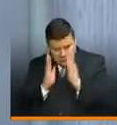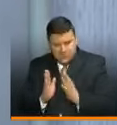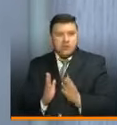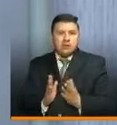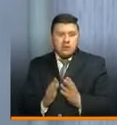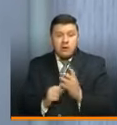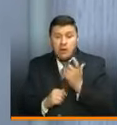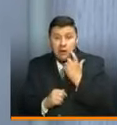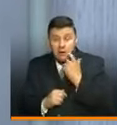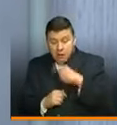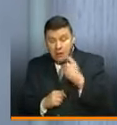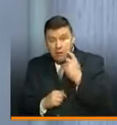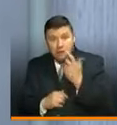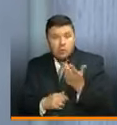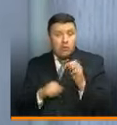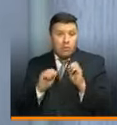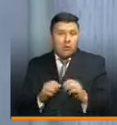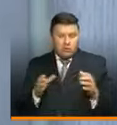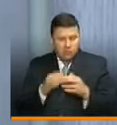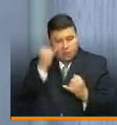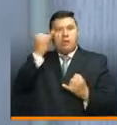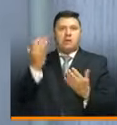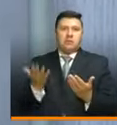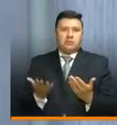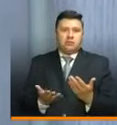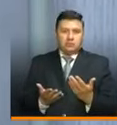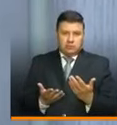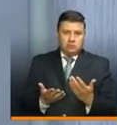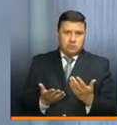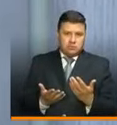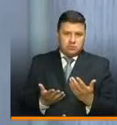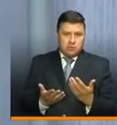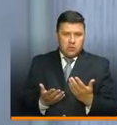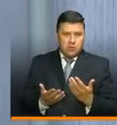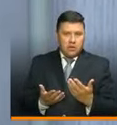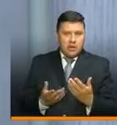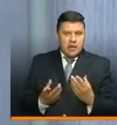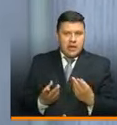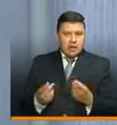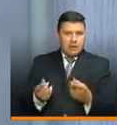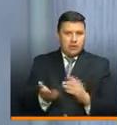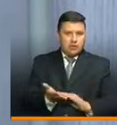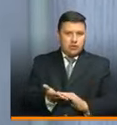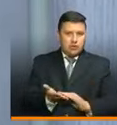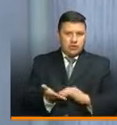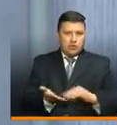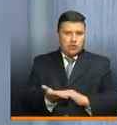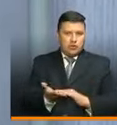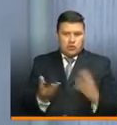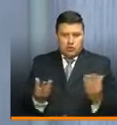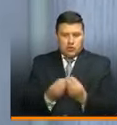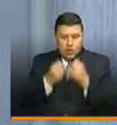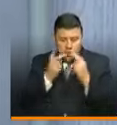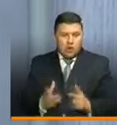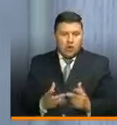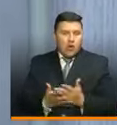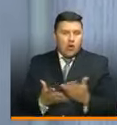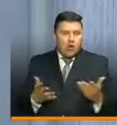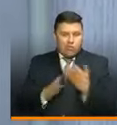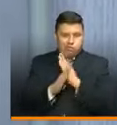para odontología, podríamos eventualmente darle una salida muy rápida a este grupo humano con unos